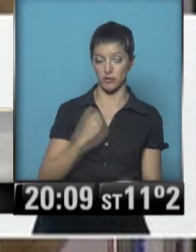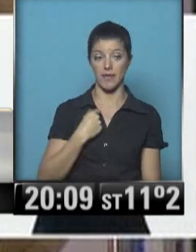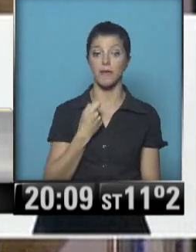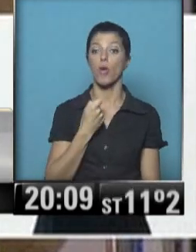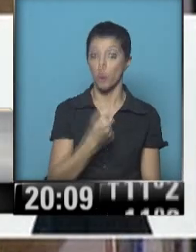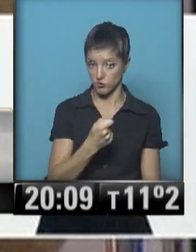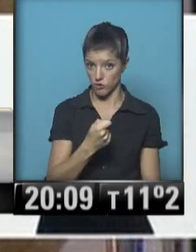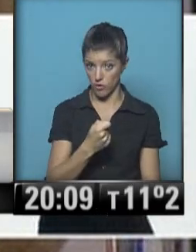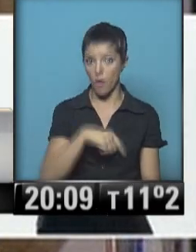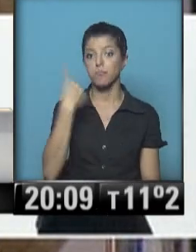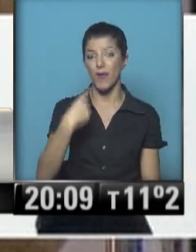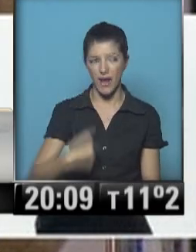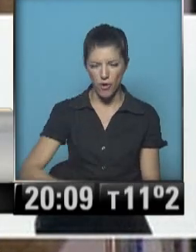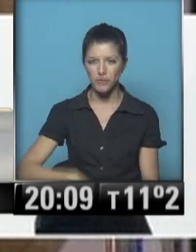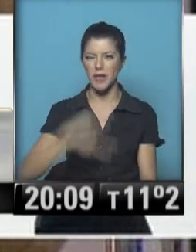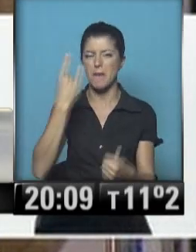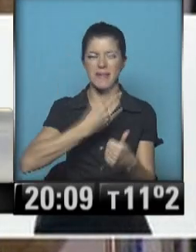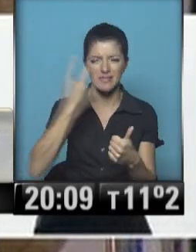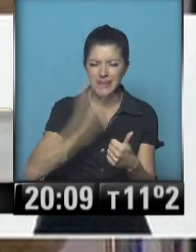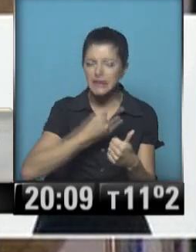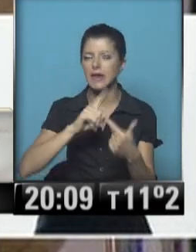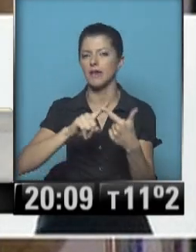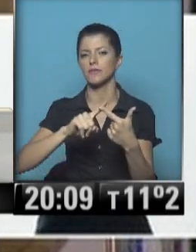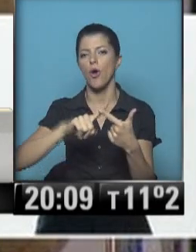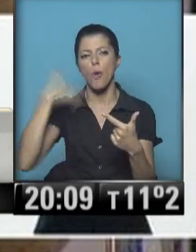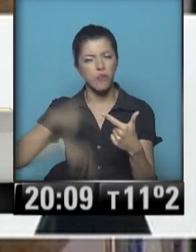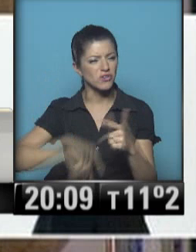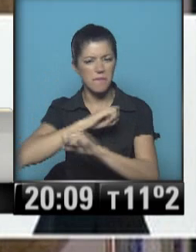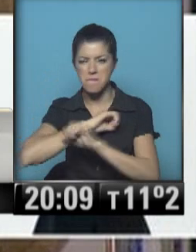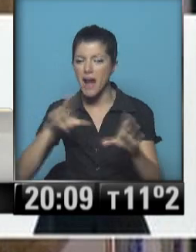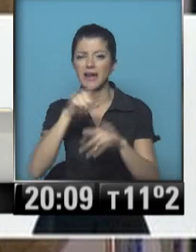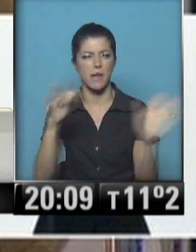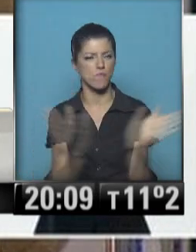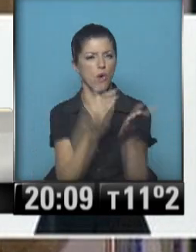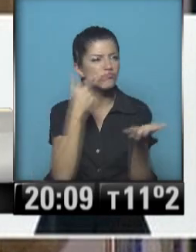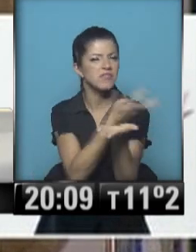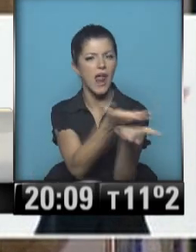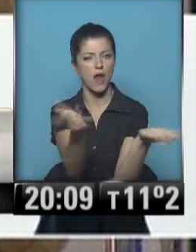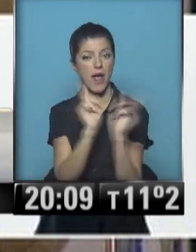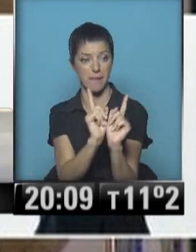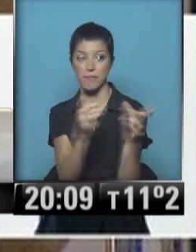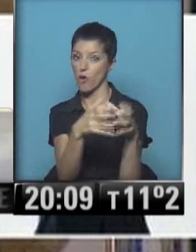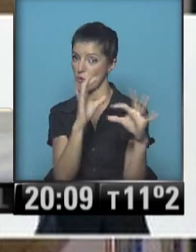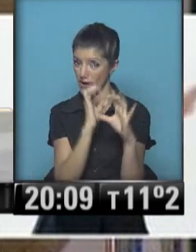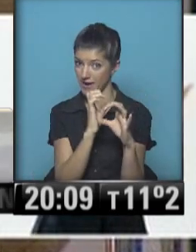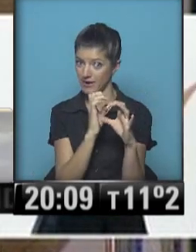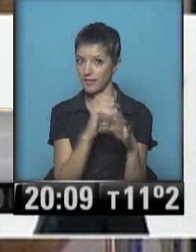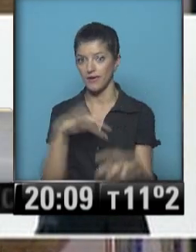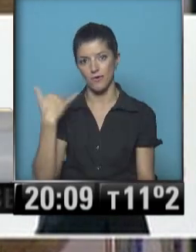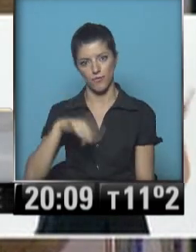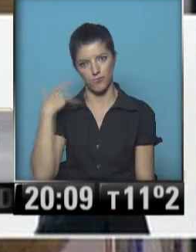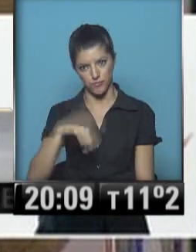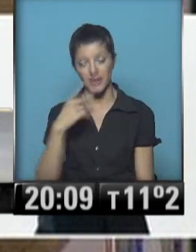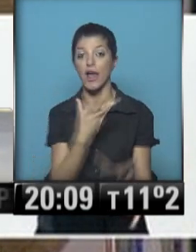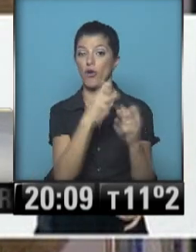cosas las falsedades y las mentiras que han publicado en ese mismo medio y claro y encontráramos